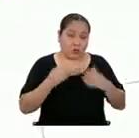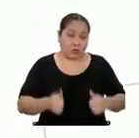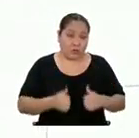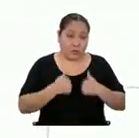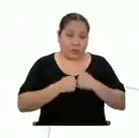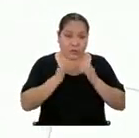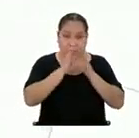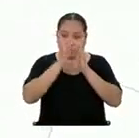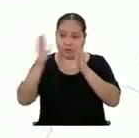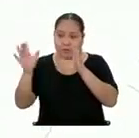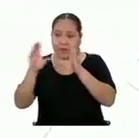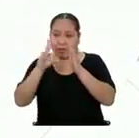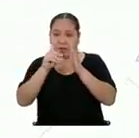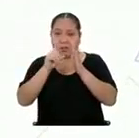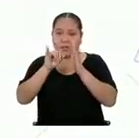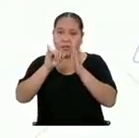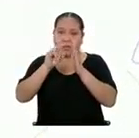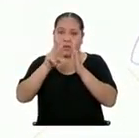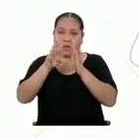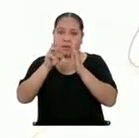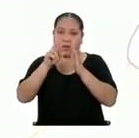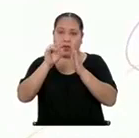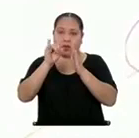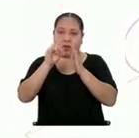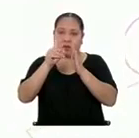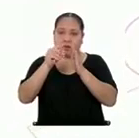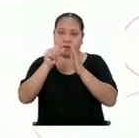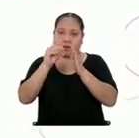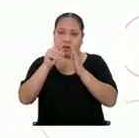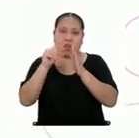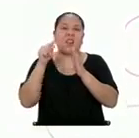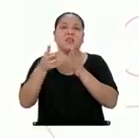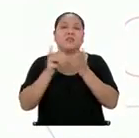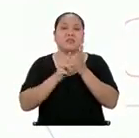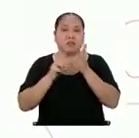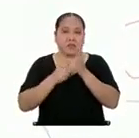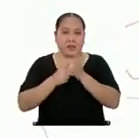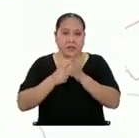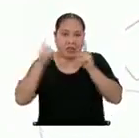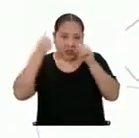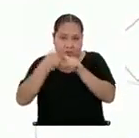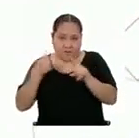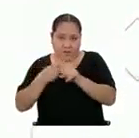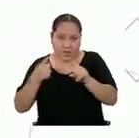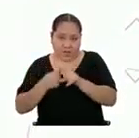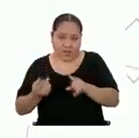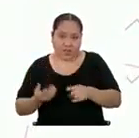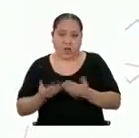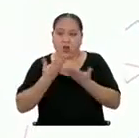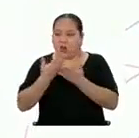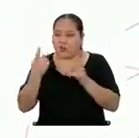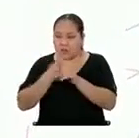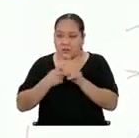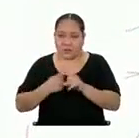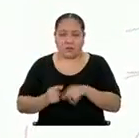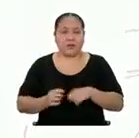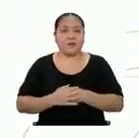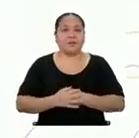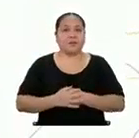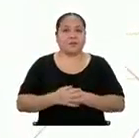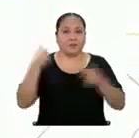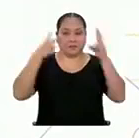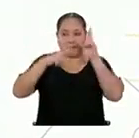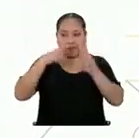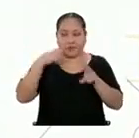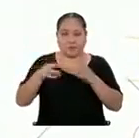Y luego tenemos la palabra diversidad, que significa variedad o cosas distintas. Si uno no